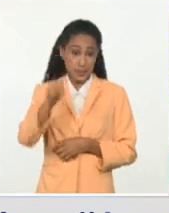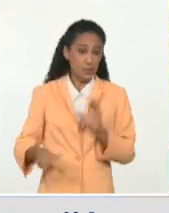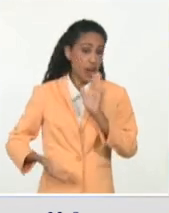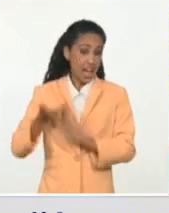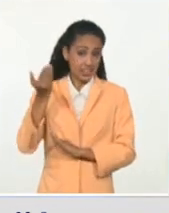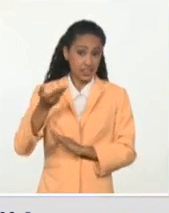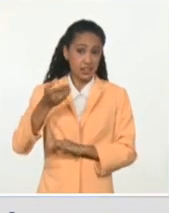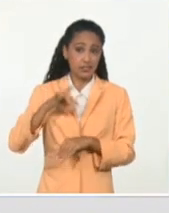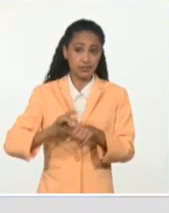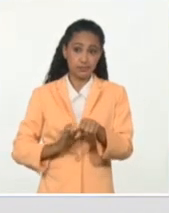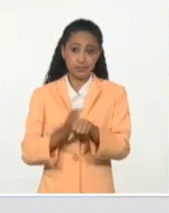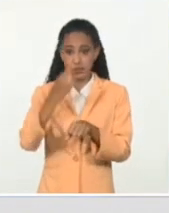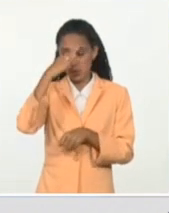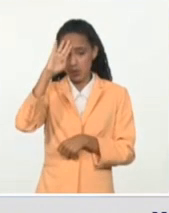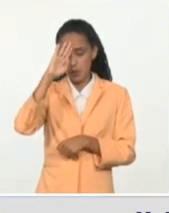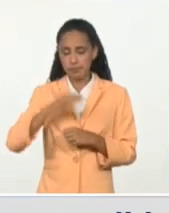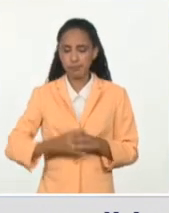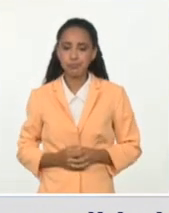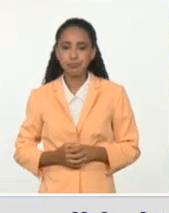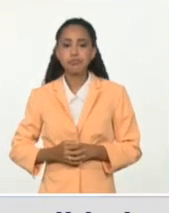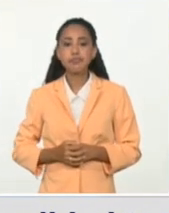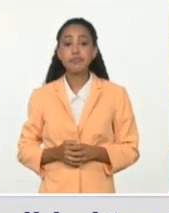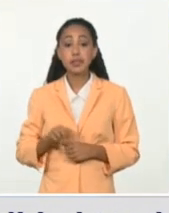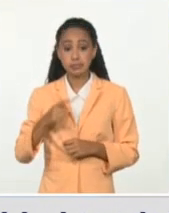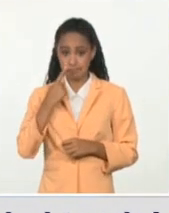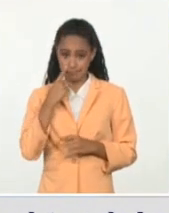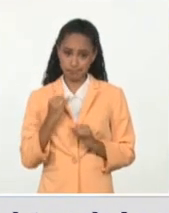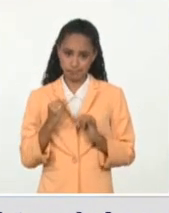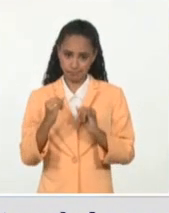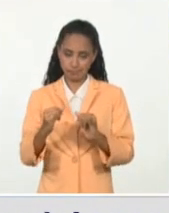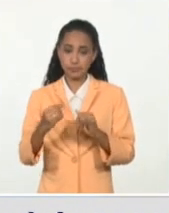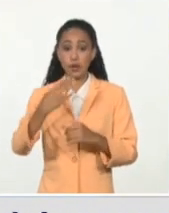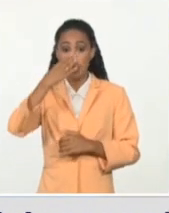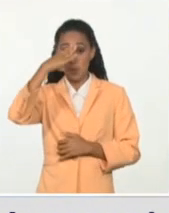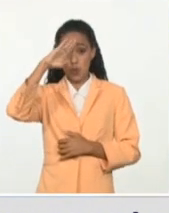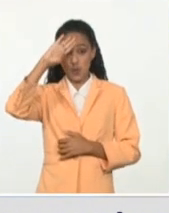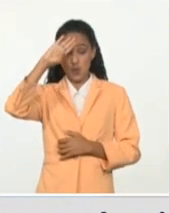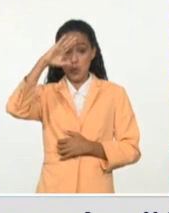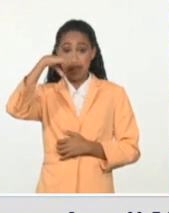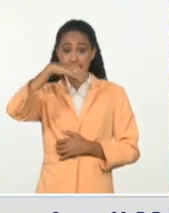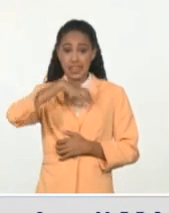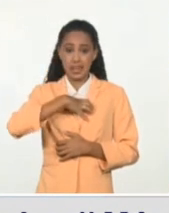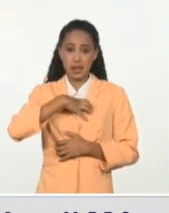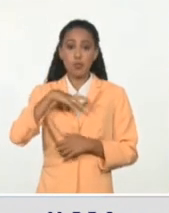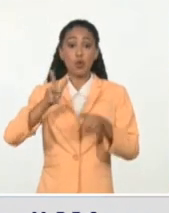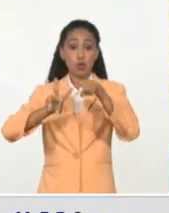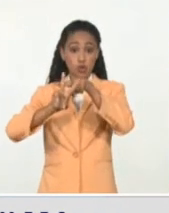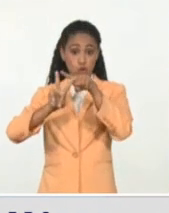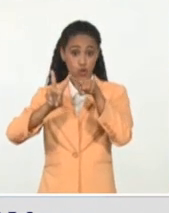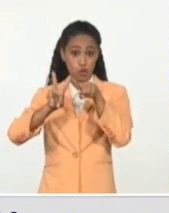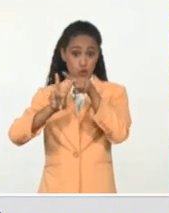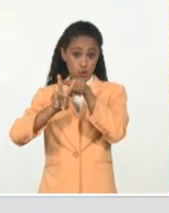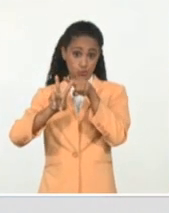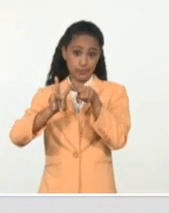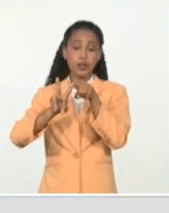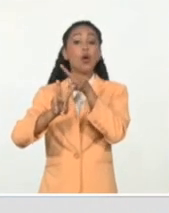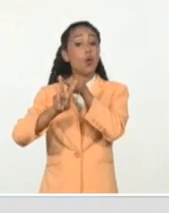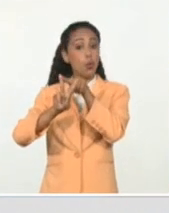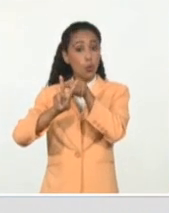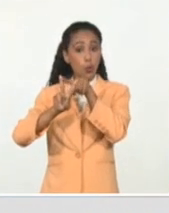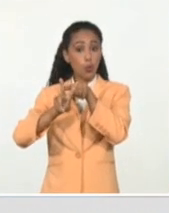Sí, afortunadamente en Cuba contamos con un segundo candidato vacunal, que es Manvisa, que